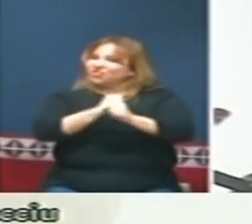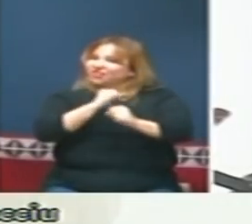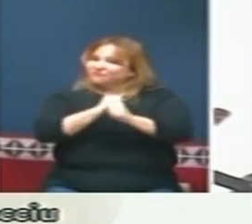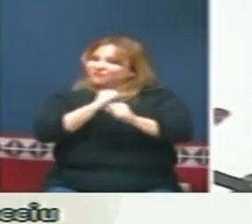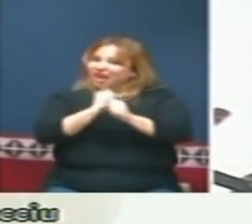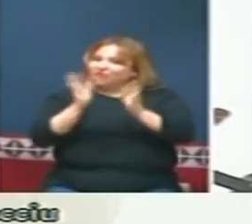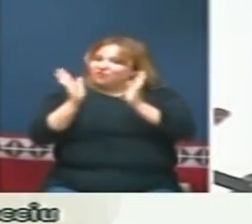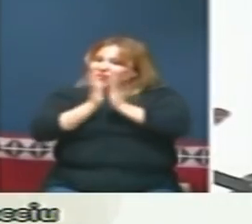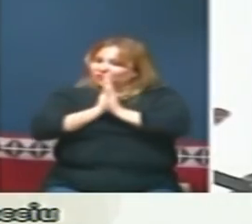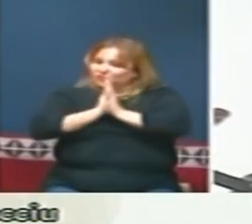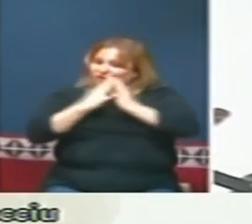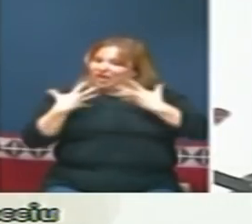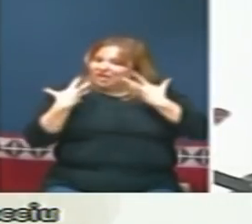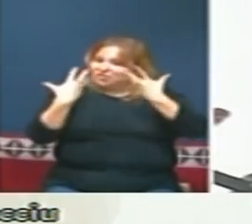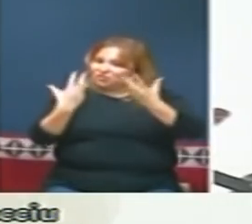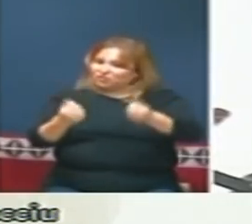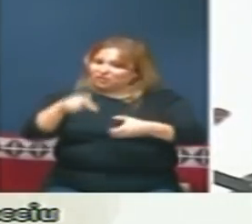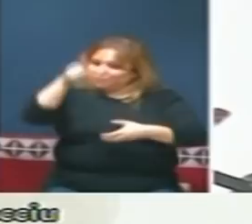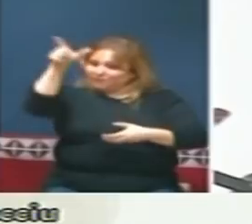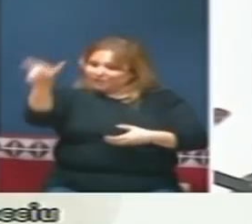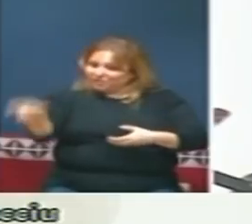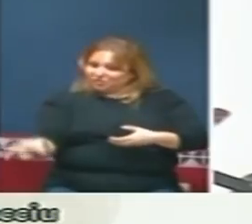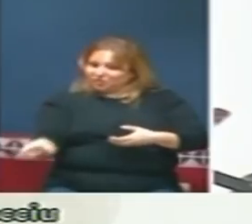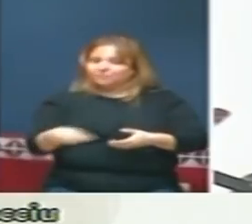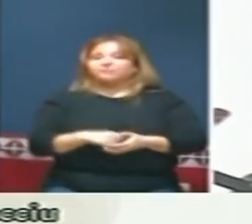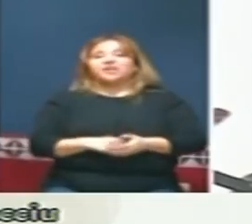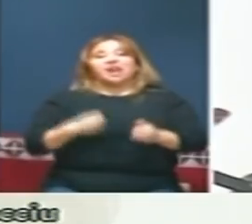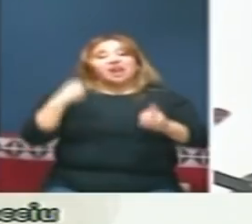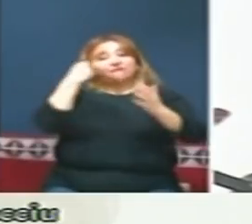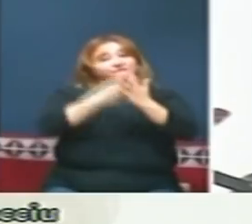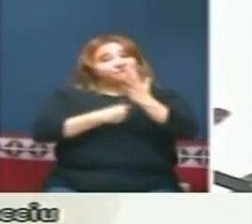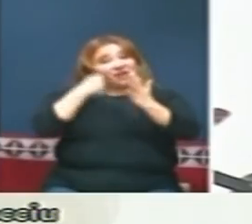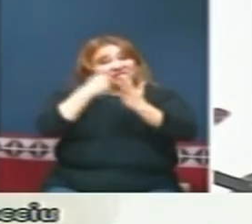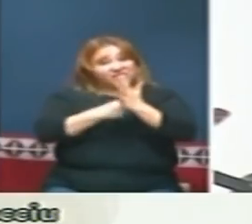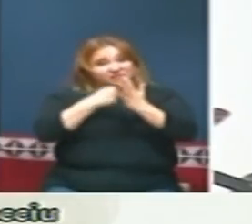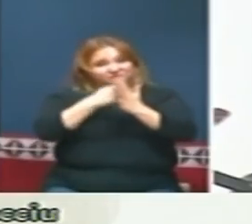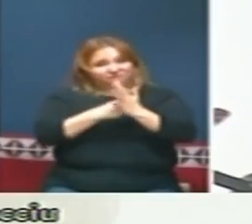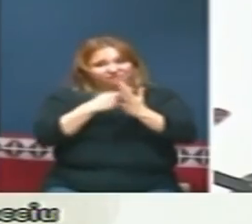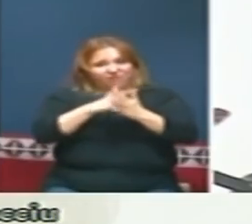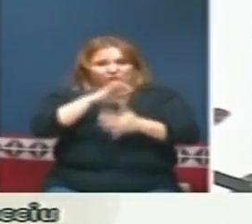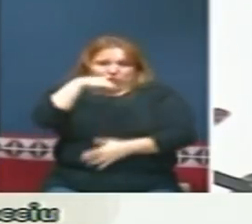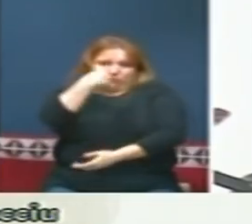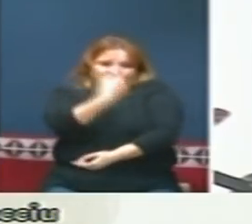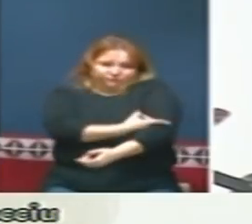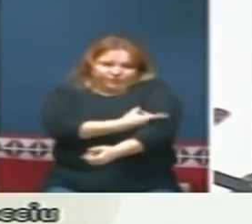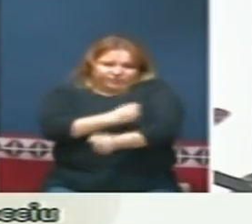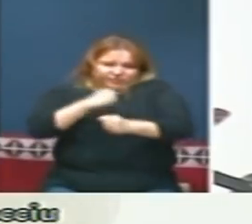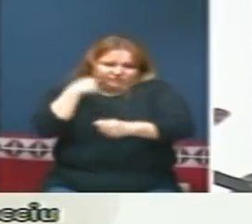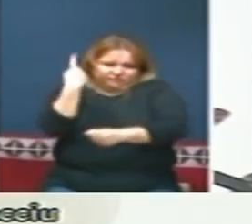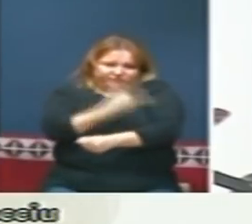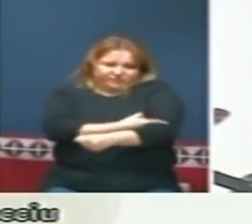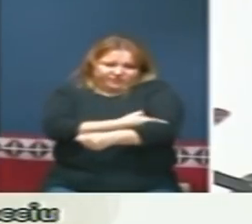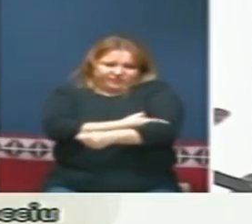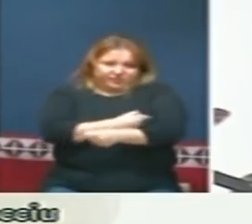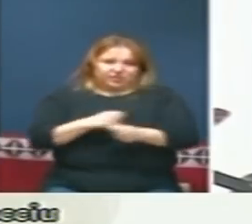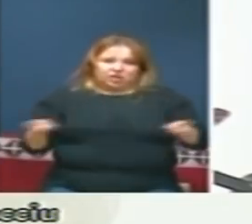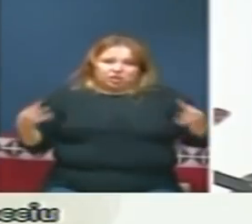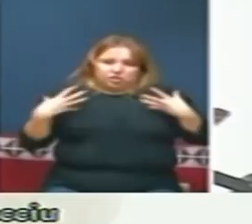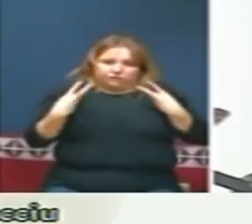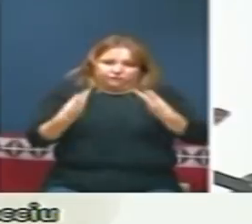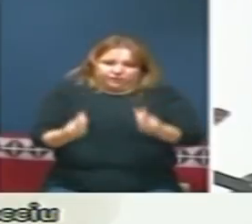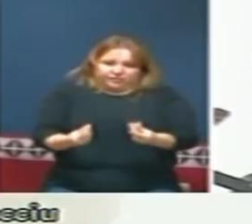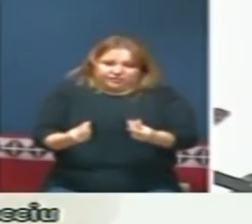con Jesús, en el amor por Él, la fuerza para no escatimar nunca en el ministerio